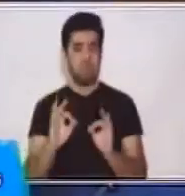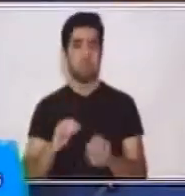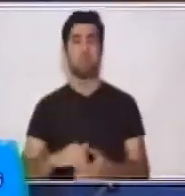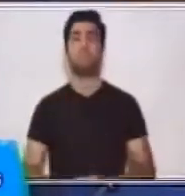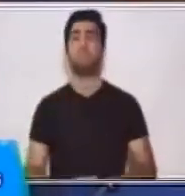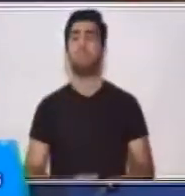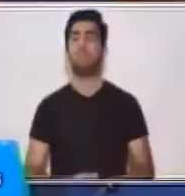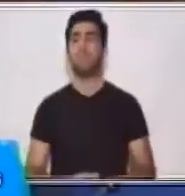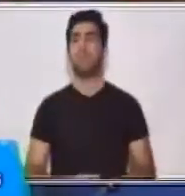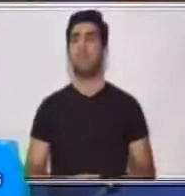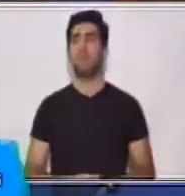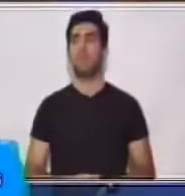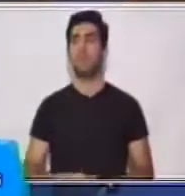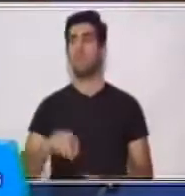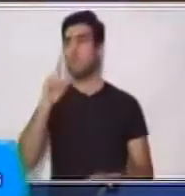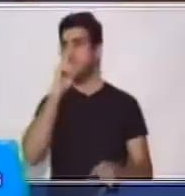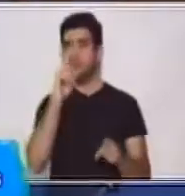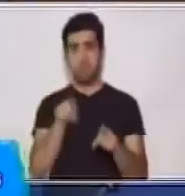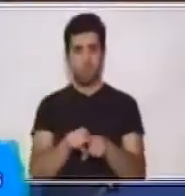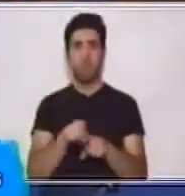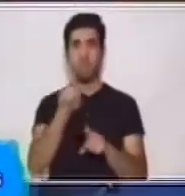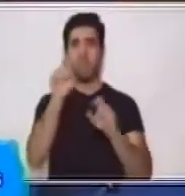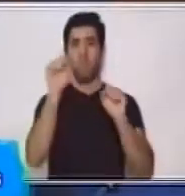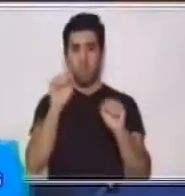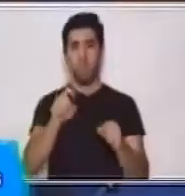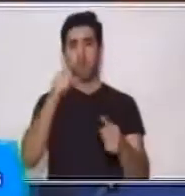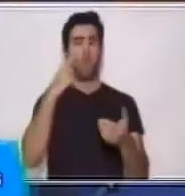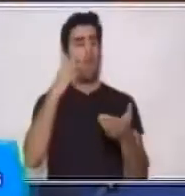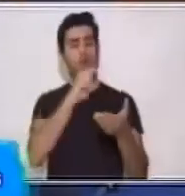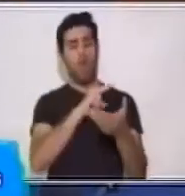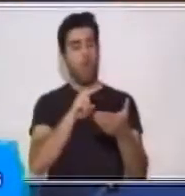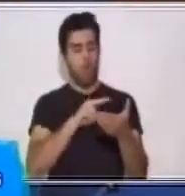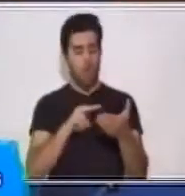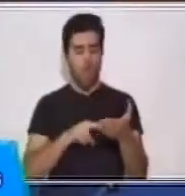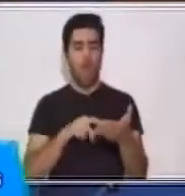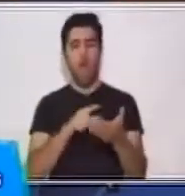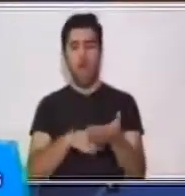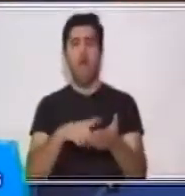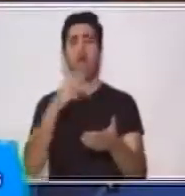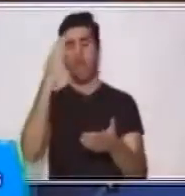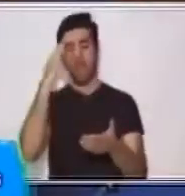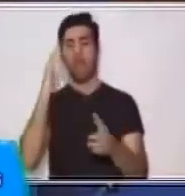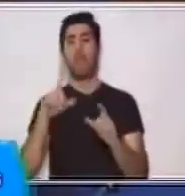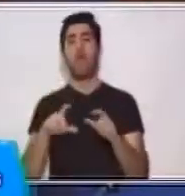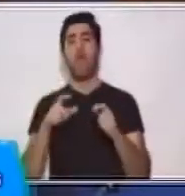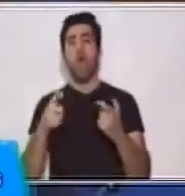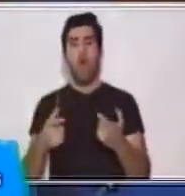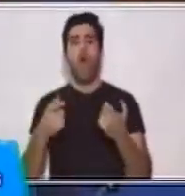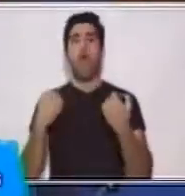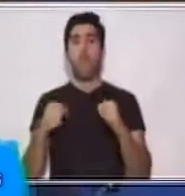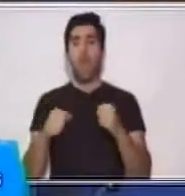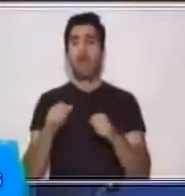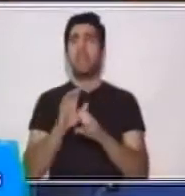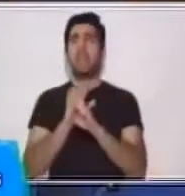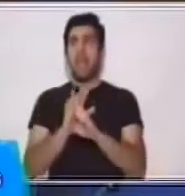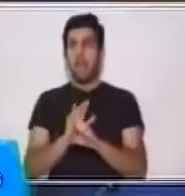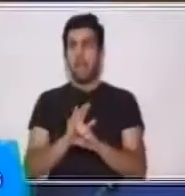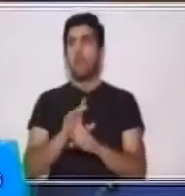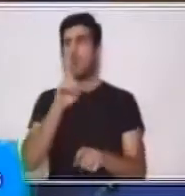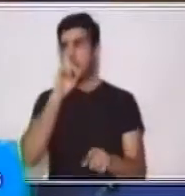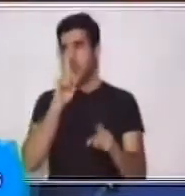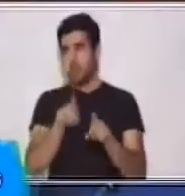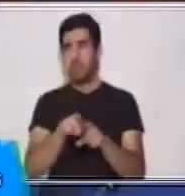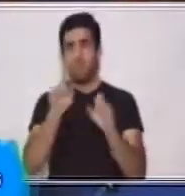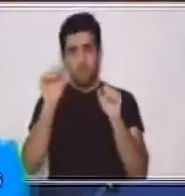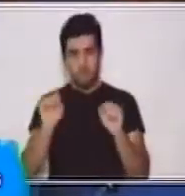visto. Puedes también realizar la lectura y verificar ahí cómo se hacen algunos ejemplos. Tienes razón, y hay unas puedes preguntas. aplicar esto